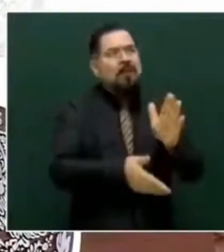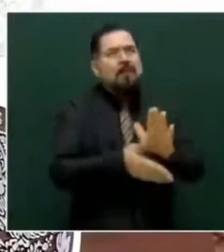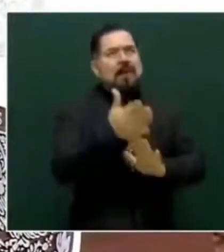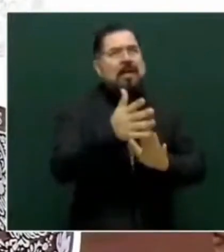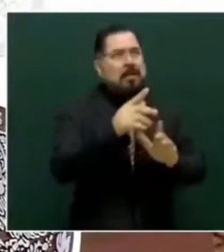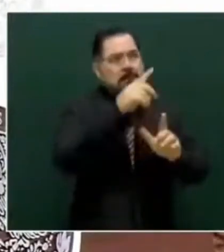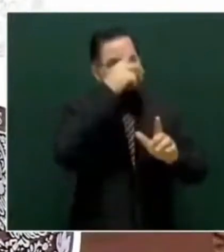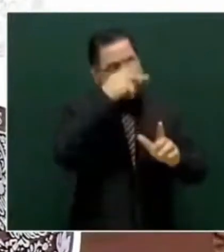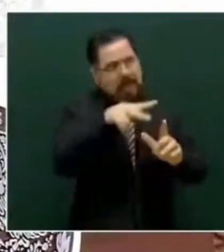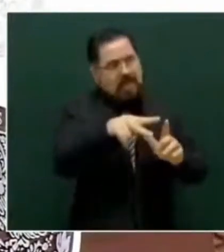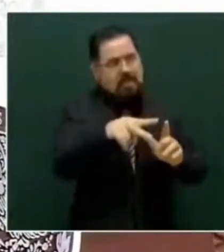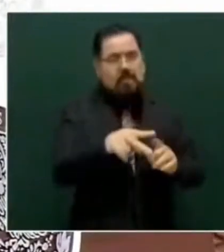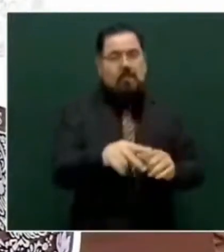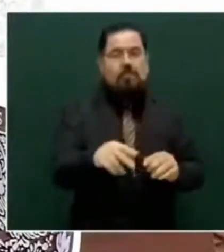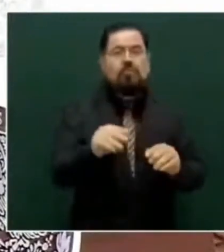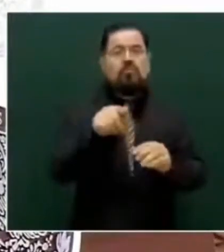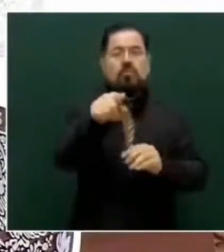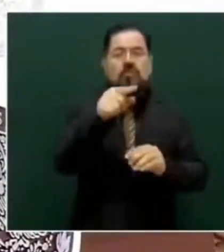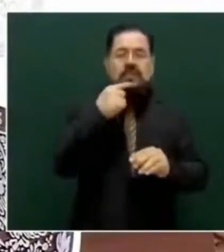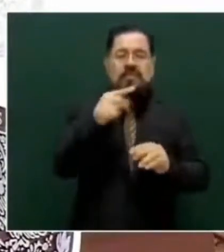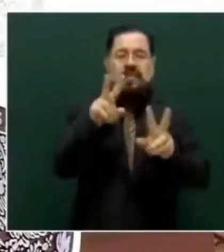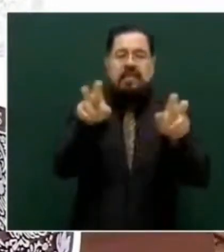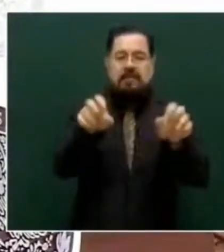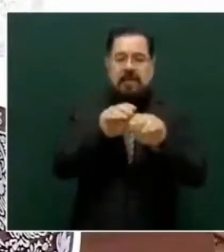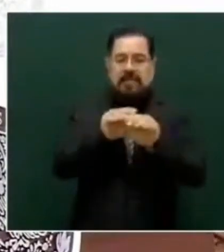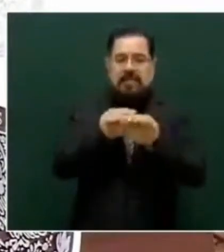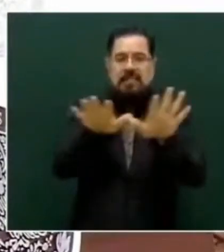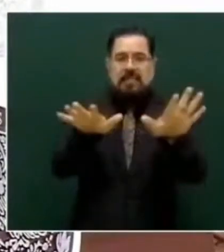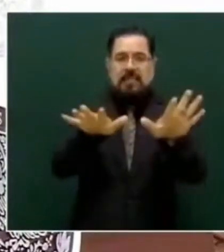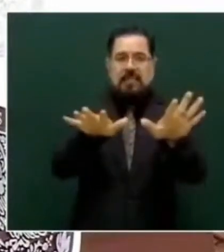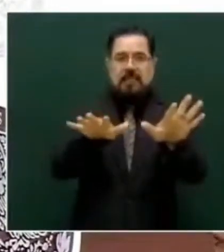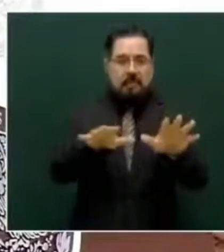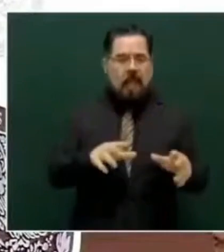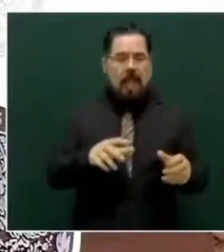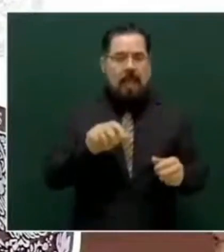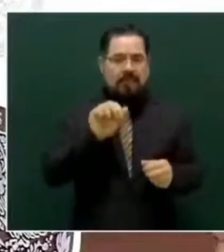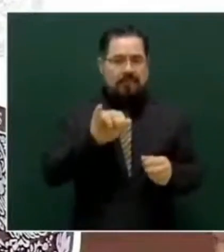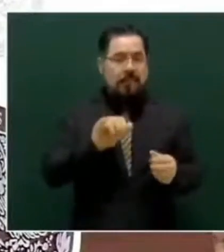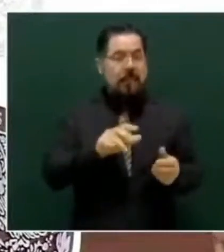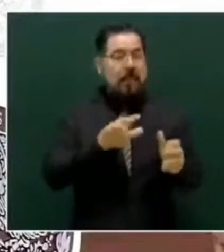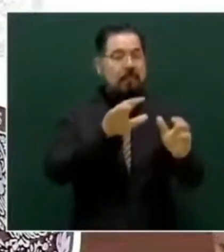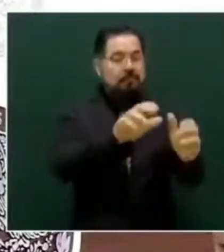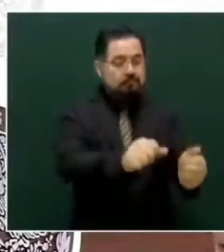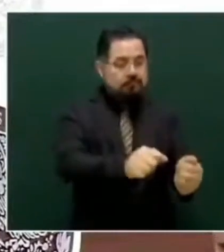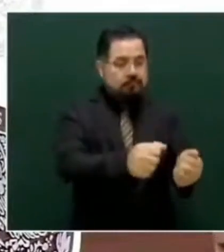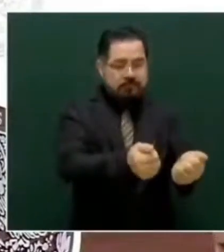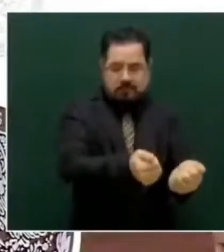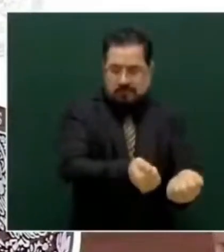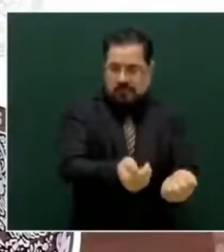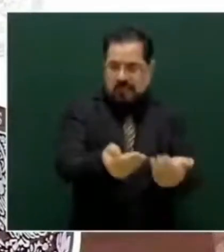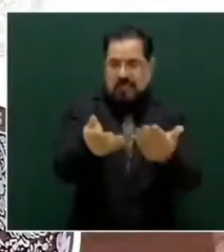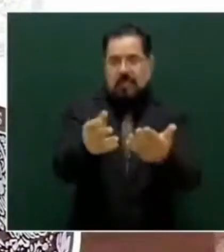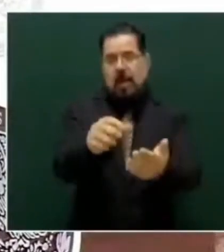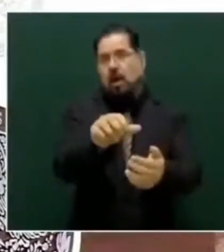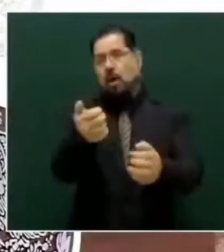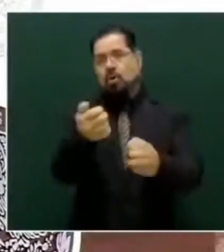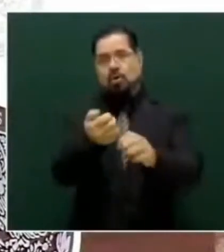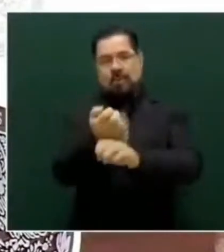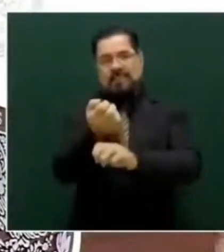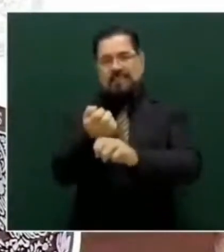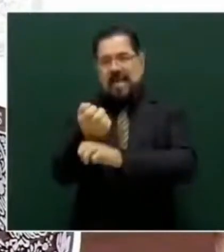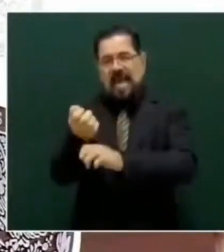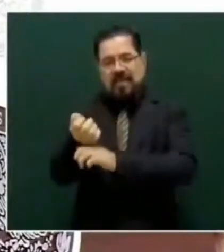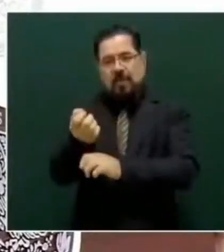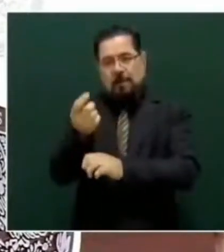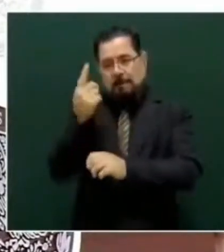de dispersión, se habla de que se les está llevando a otros lugares donde puedan estar mejor atendidos y no todos concentrados en